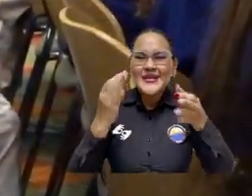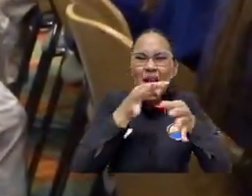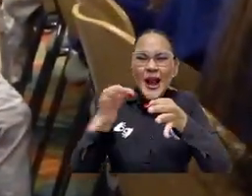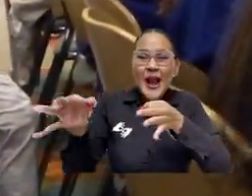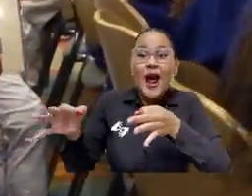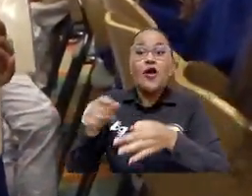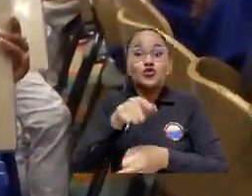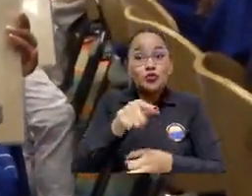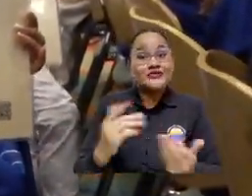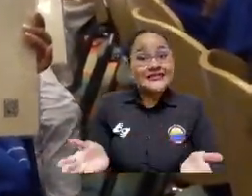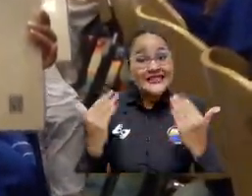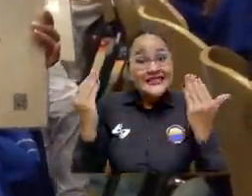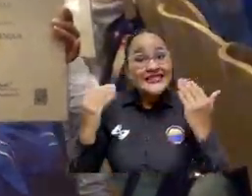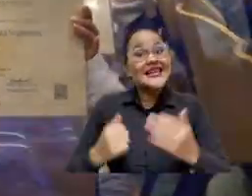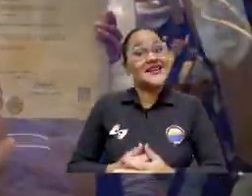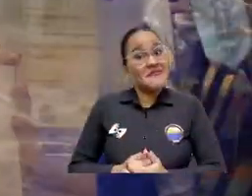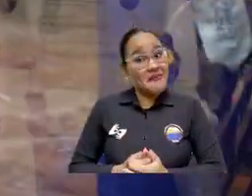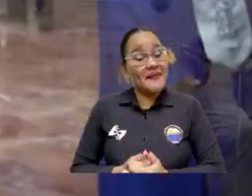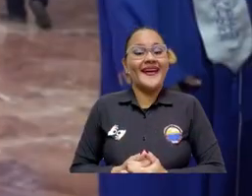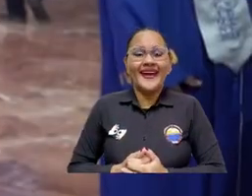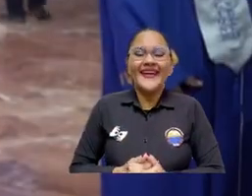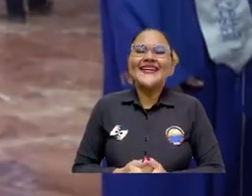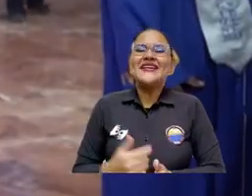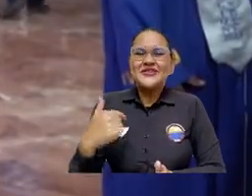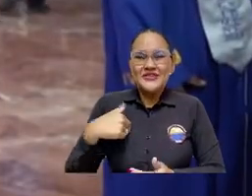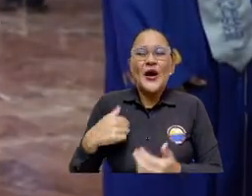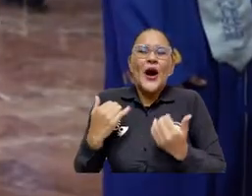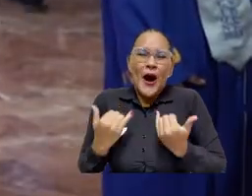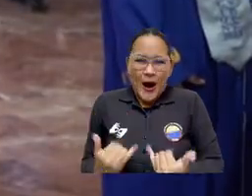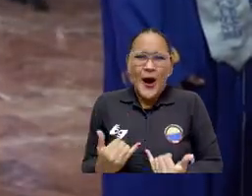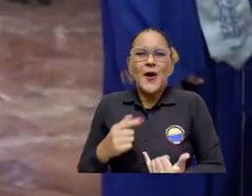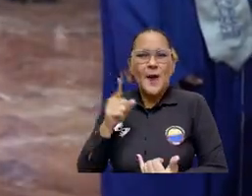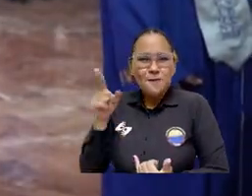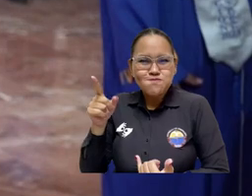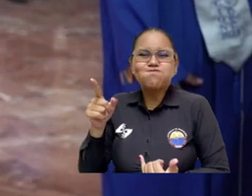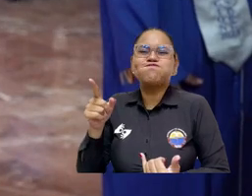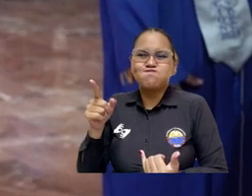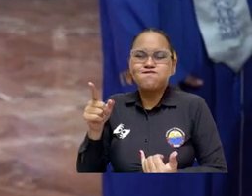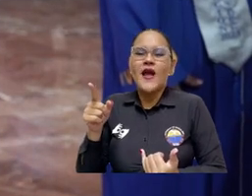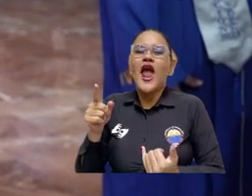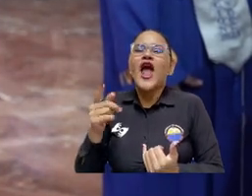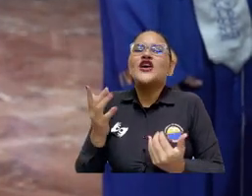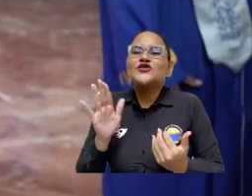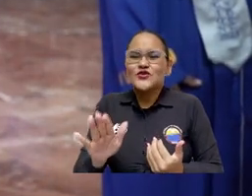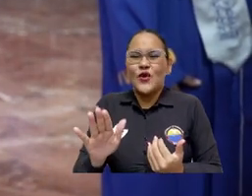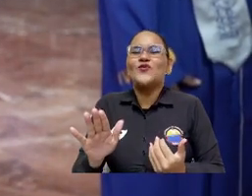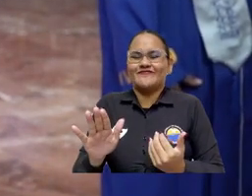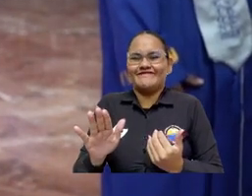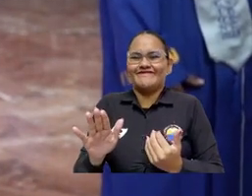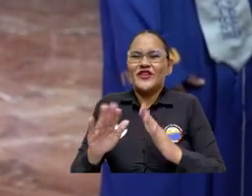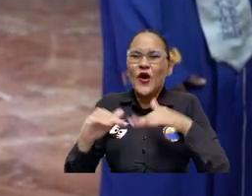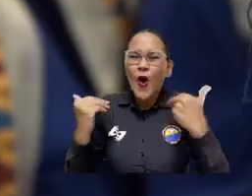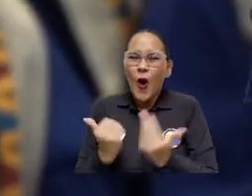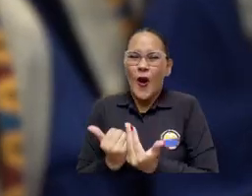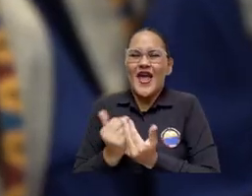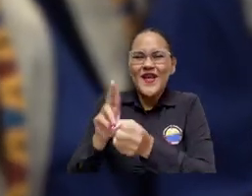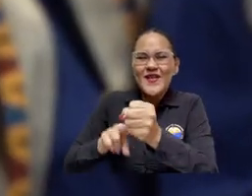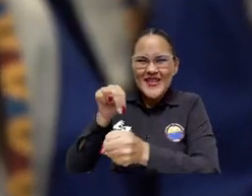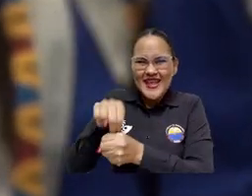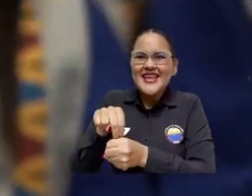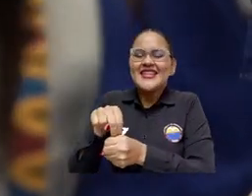59 años actualmente soy docente en propiedad en la institución etnoeducativa rural indígena